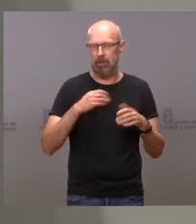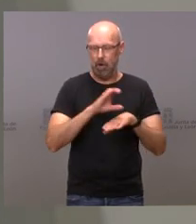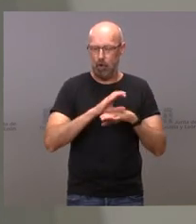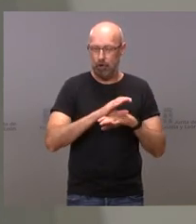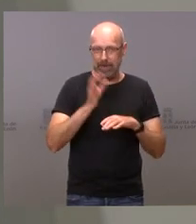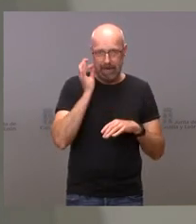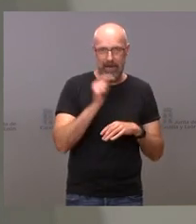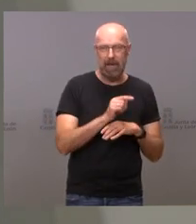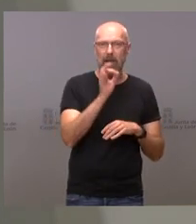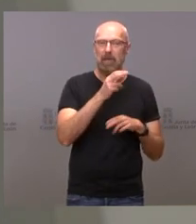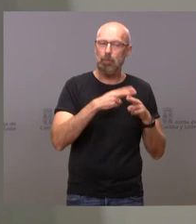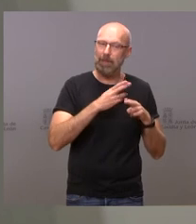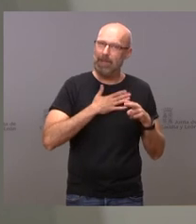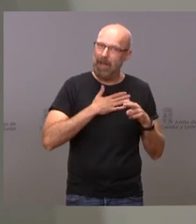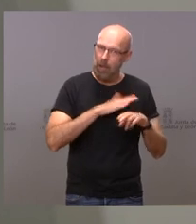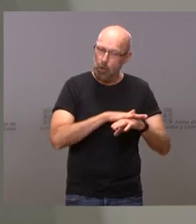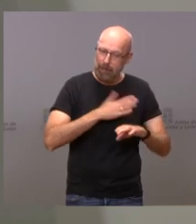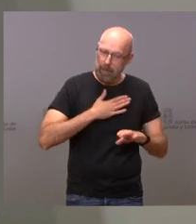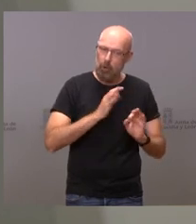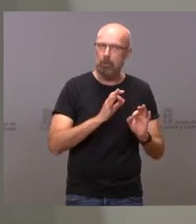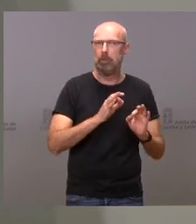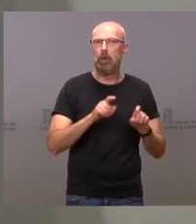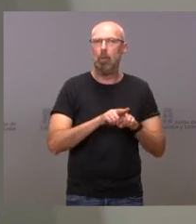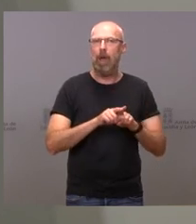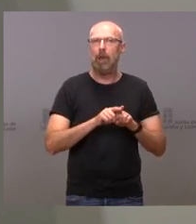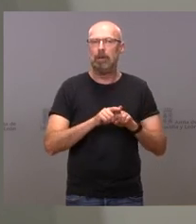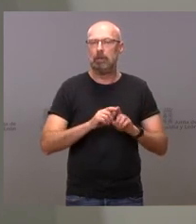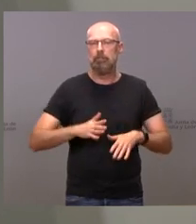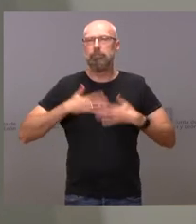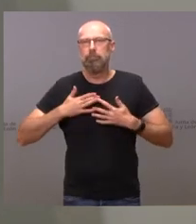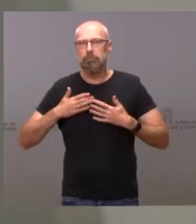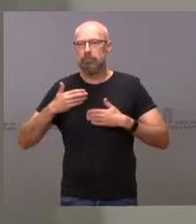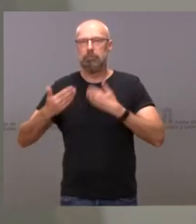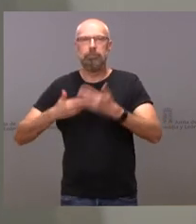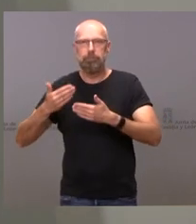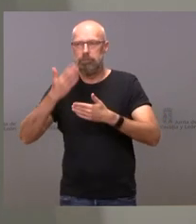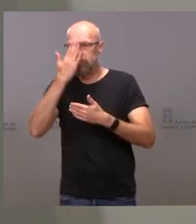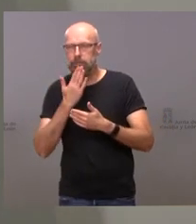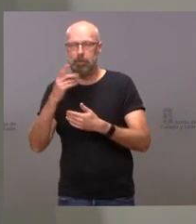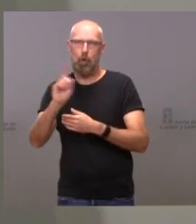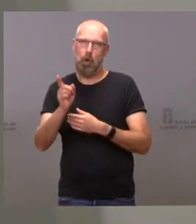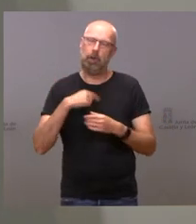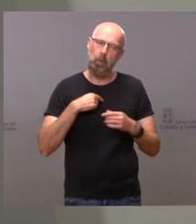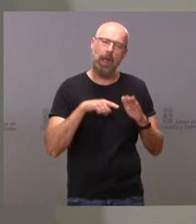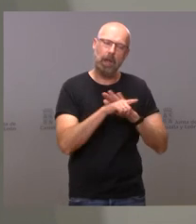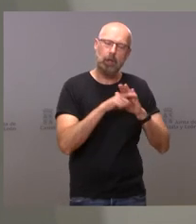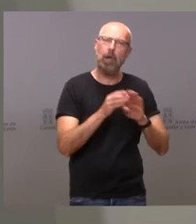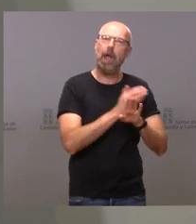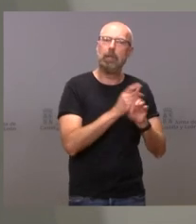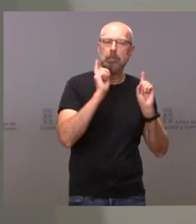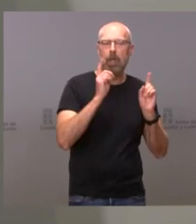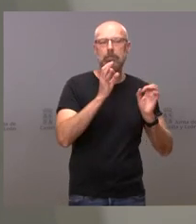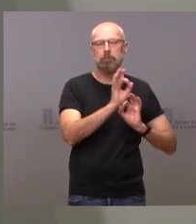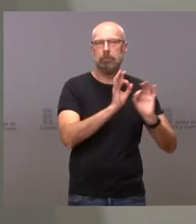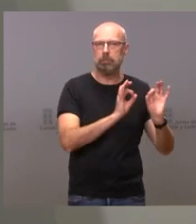política de este gobierno. Aquí no se improvisa, procuramos no improvisar. Porque lo que ocurre cuando